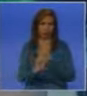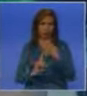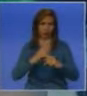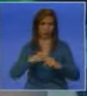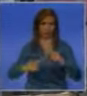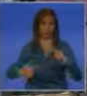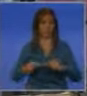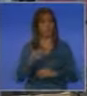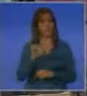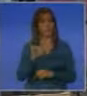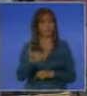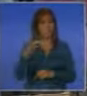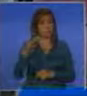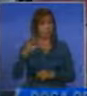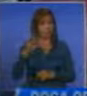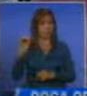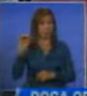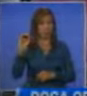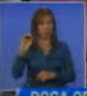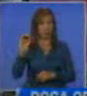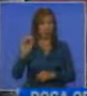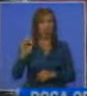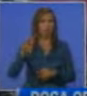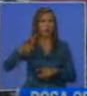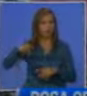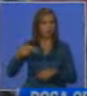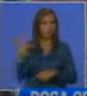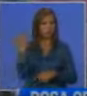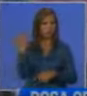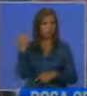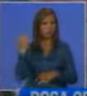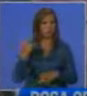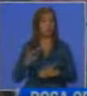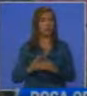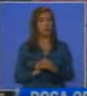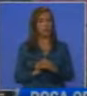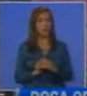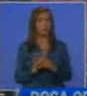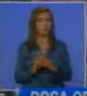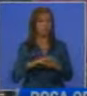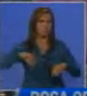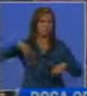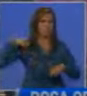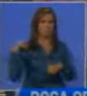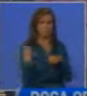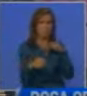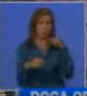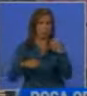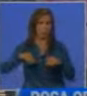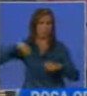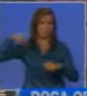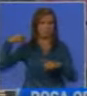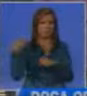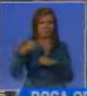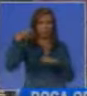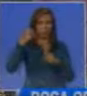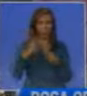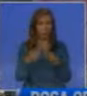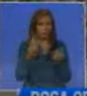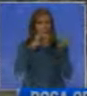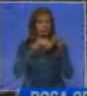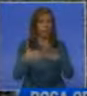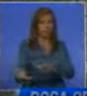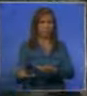sábado 19 de octubre, hace aproximadamente 2 meses, ella fue agredida con golpes contundentes que le dieron muerte